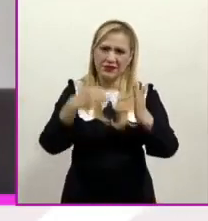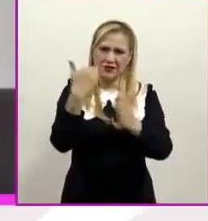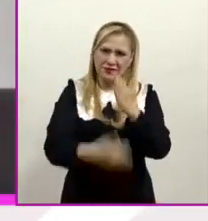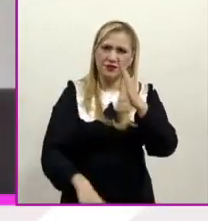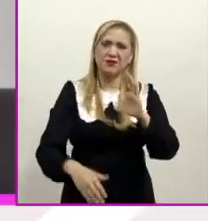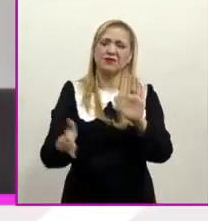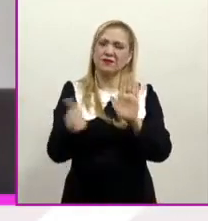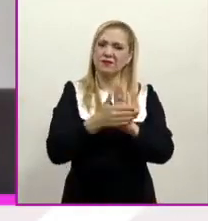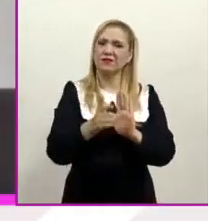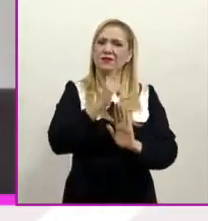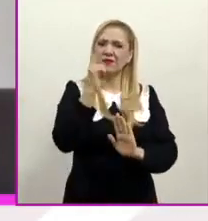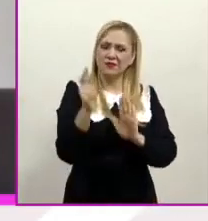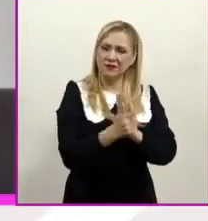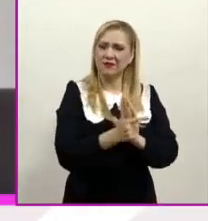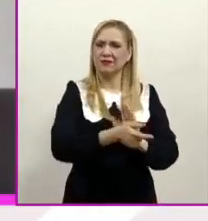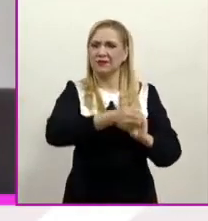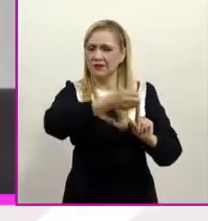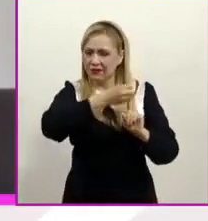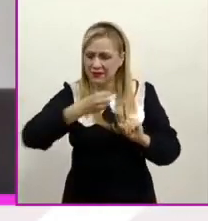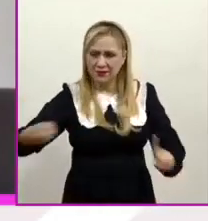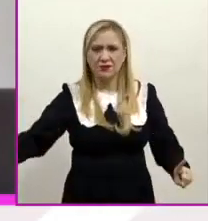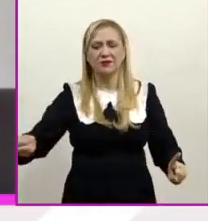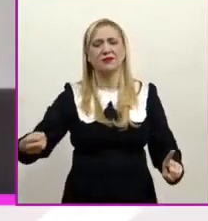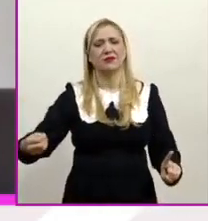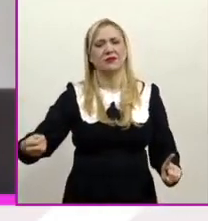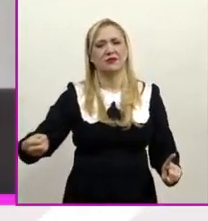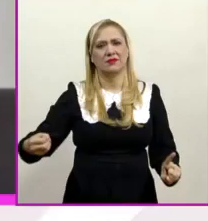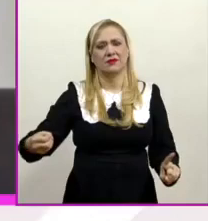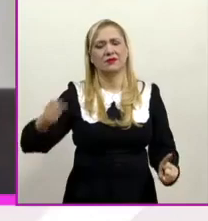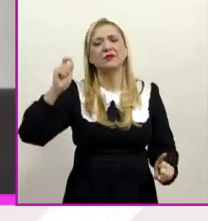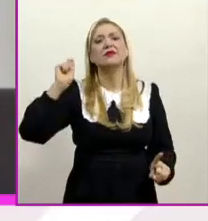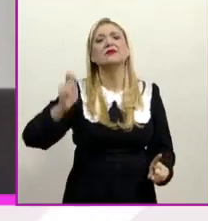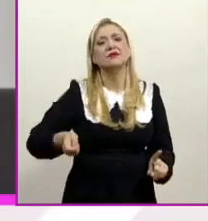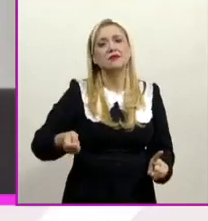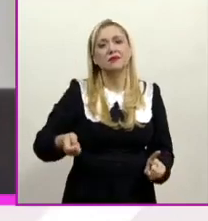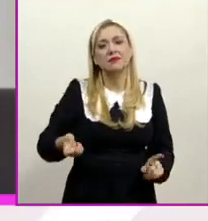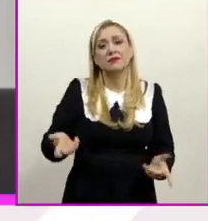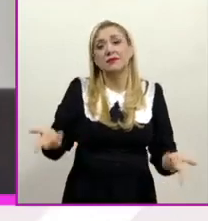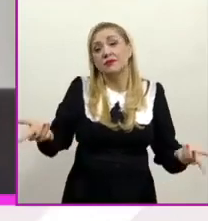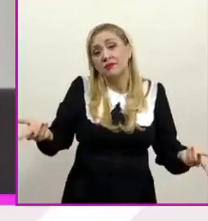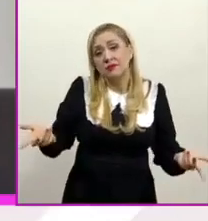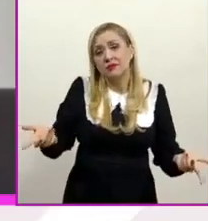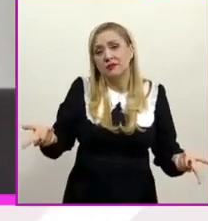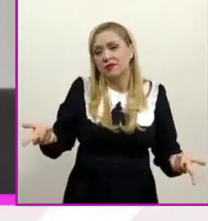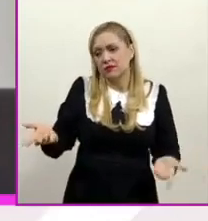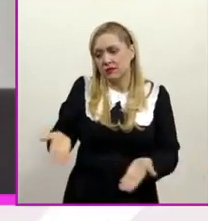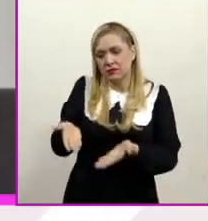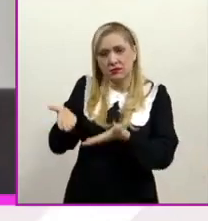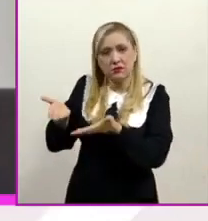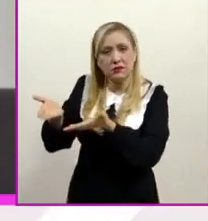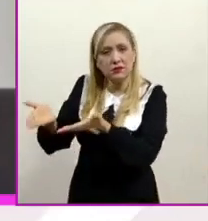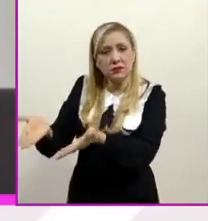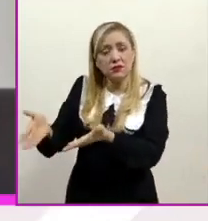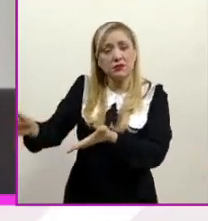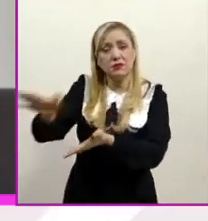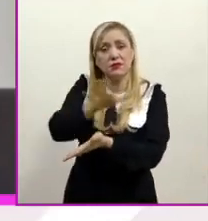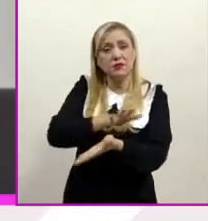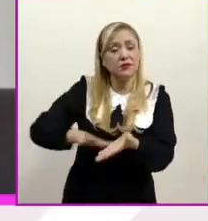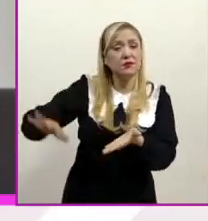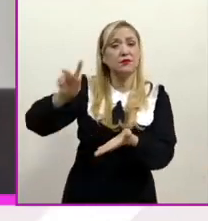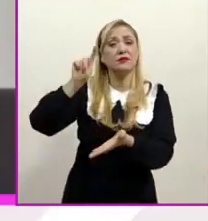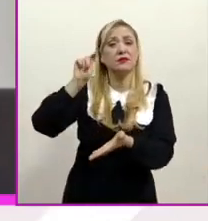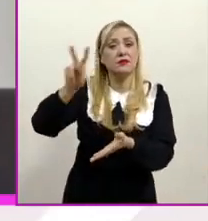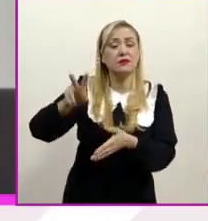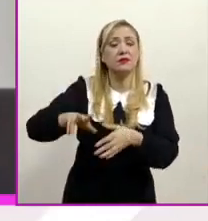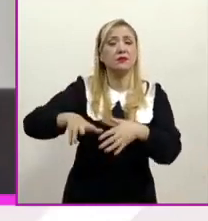políticas públicas para regular esta renta que le tenemos concedida a esta industria que se